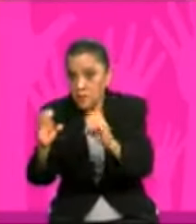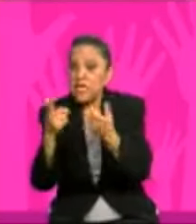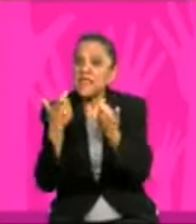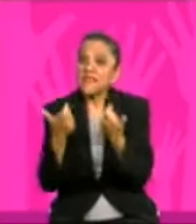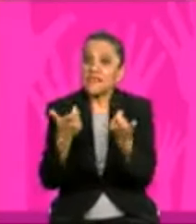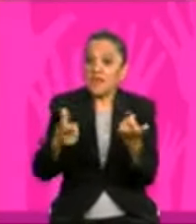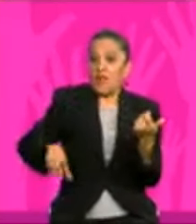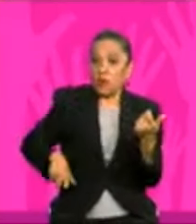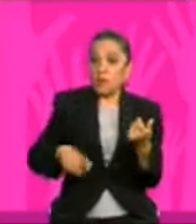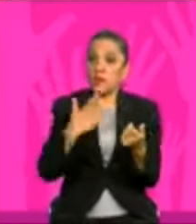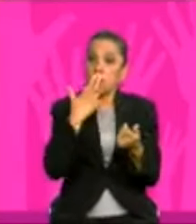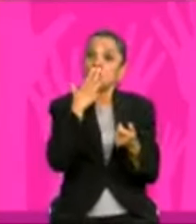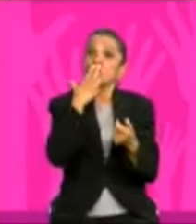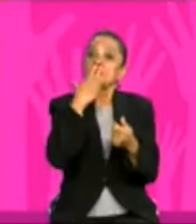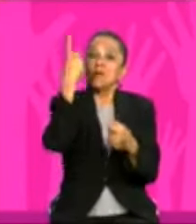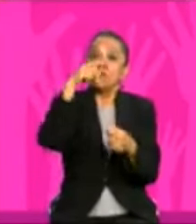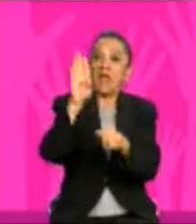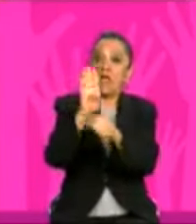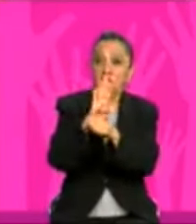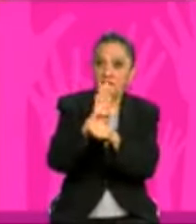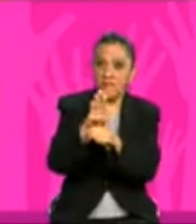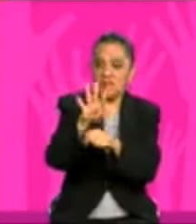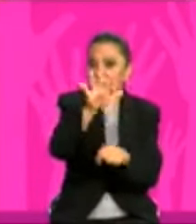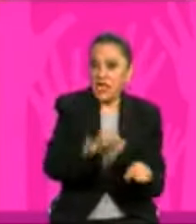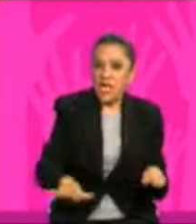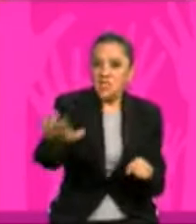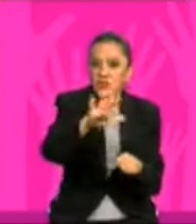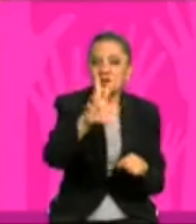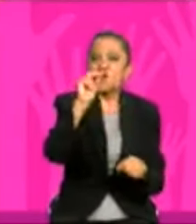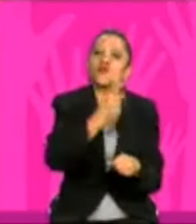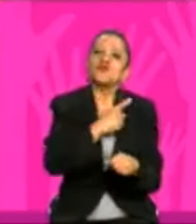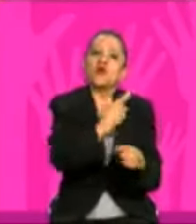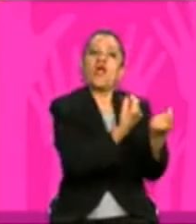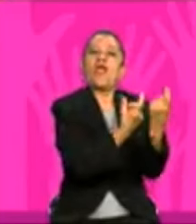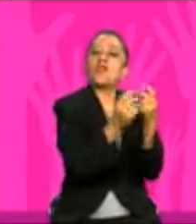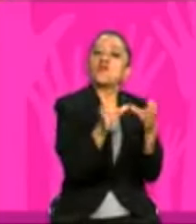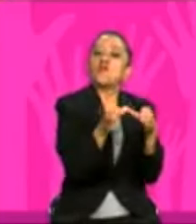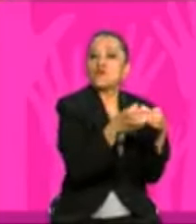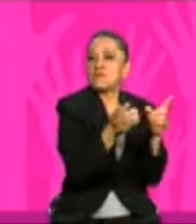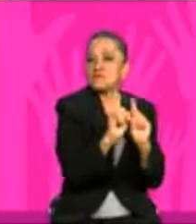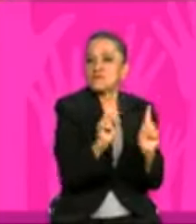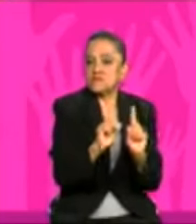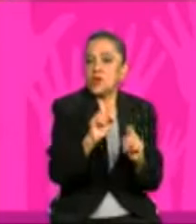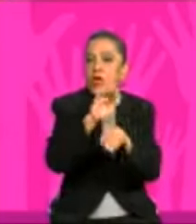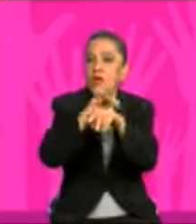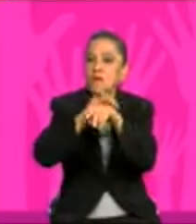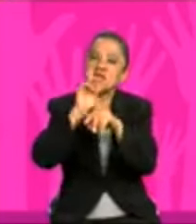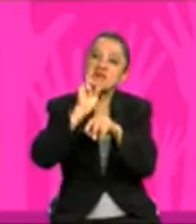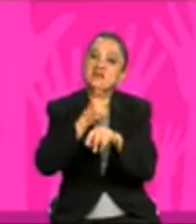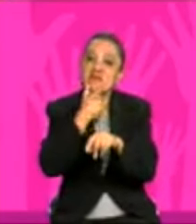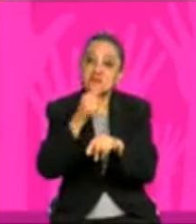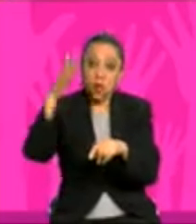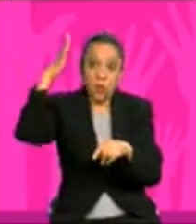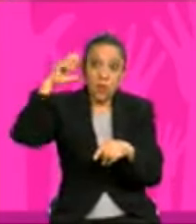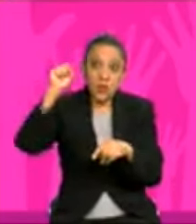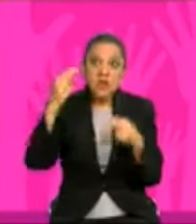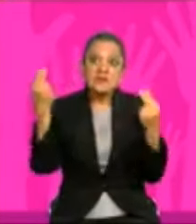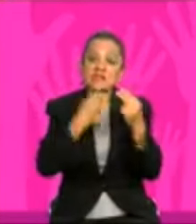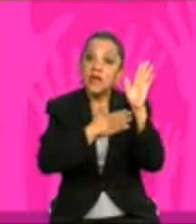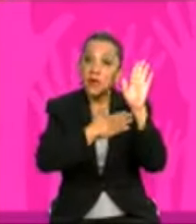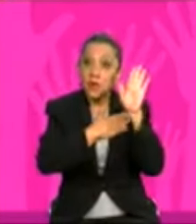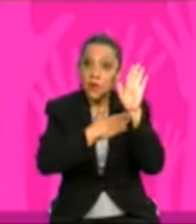se utilice para beneficiar al pueblo y no a unos cuantos. Amigas y amigos, Morelos necesita nuestro compromiso